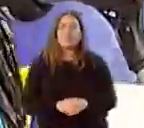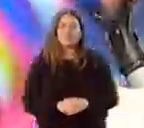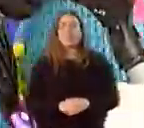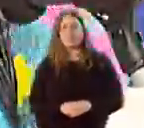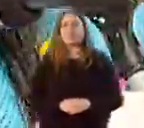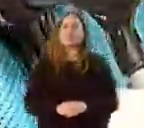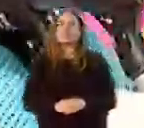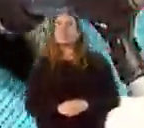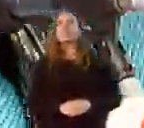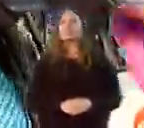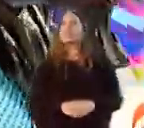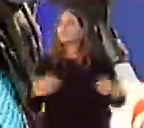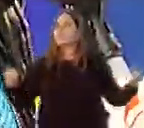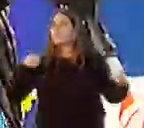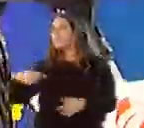i